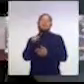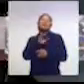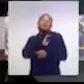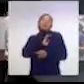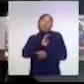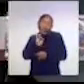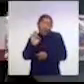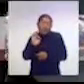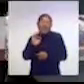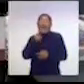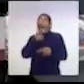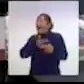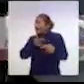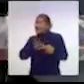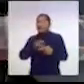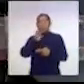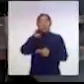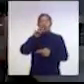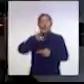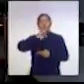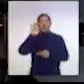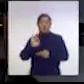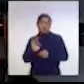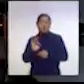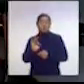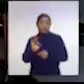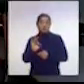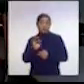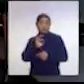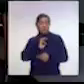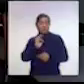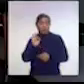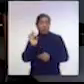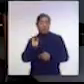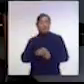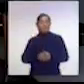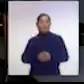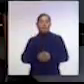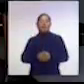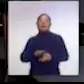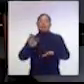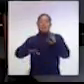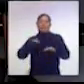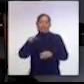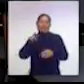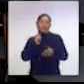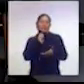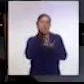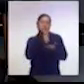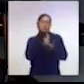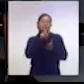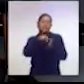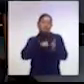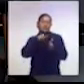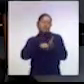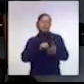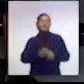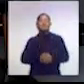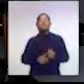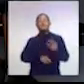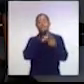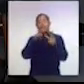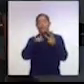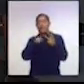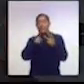del 90% también directo a la colegiatura que podría pagar. Y el tercer tipo de beca, que es para